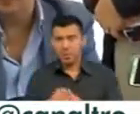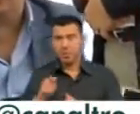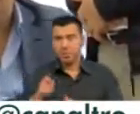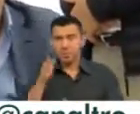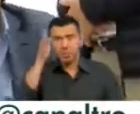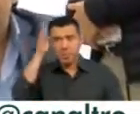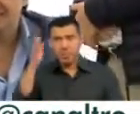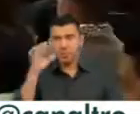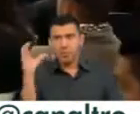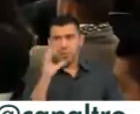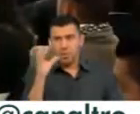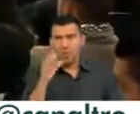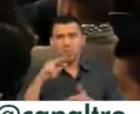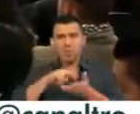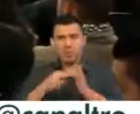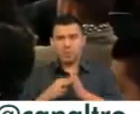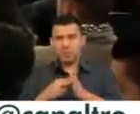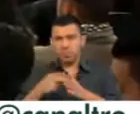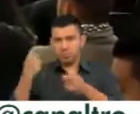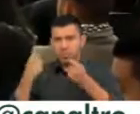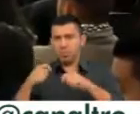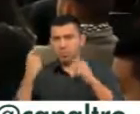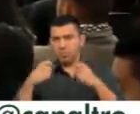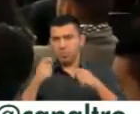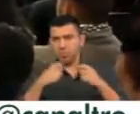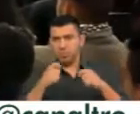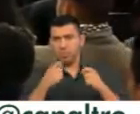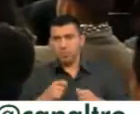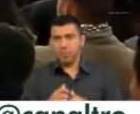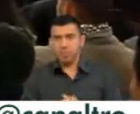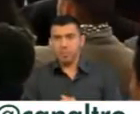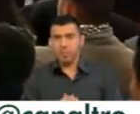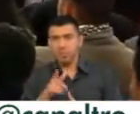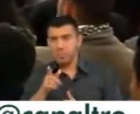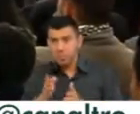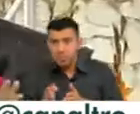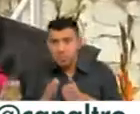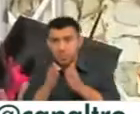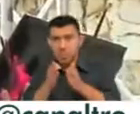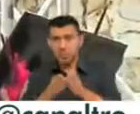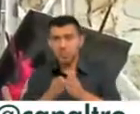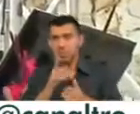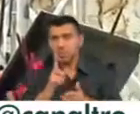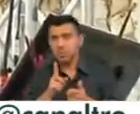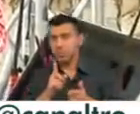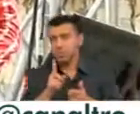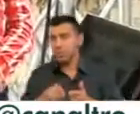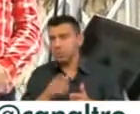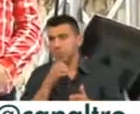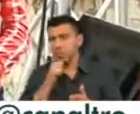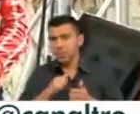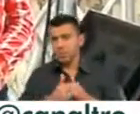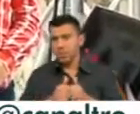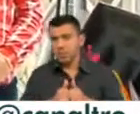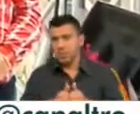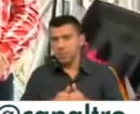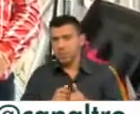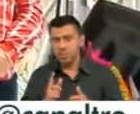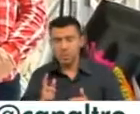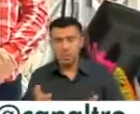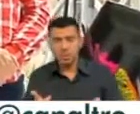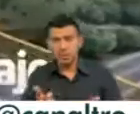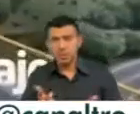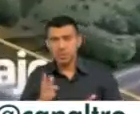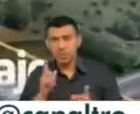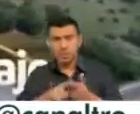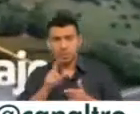país más competitivo la vía cucuta Pamplona tendrá menos tiempo en recorrido y además va a beneficiar económicamente